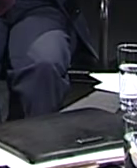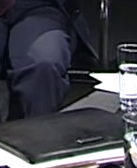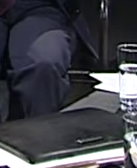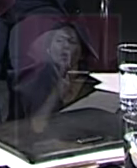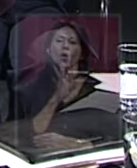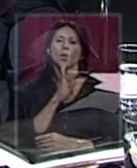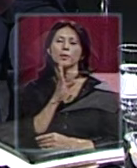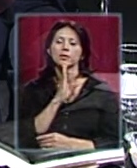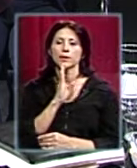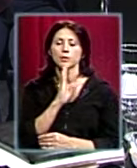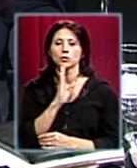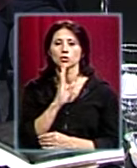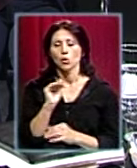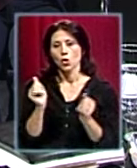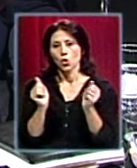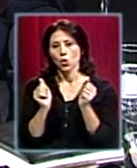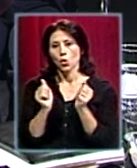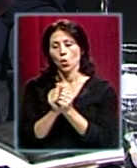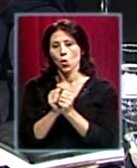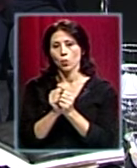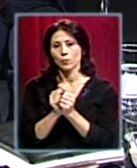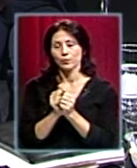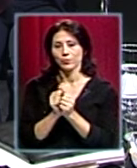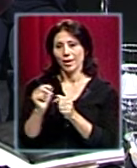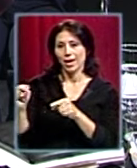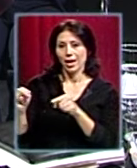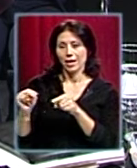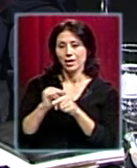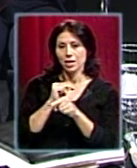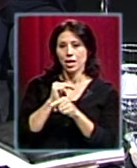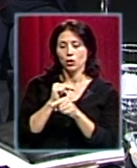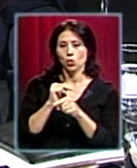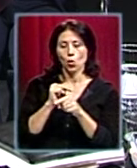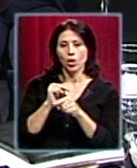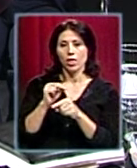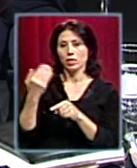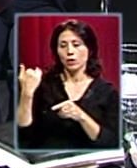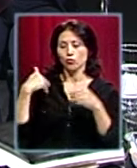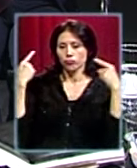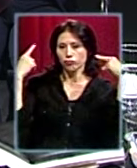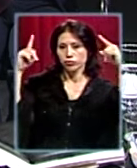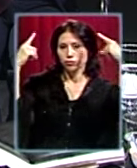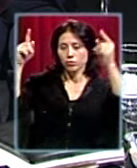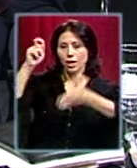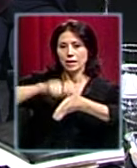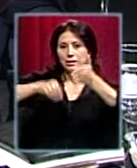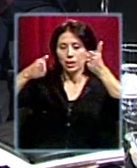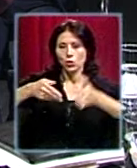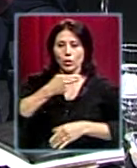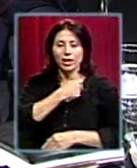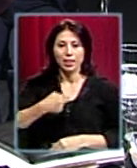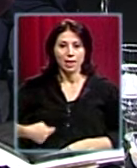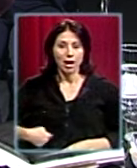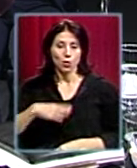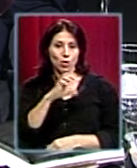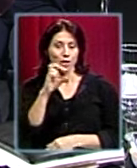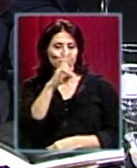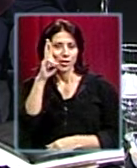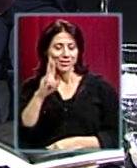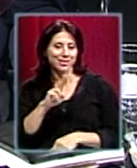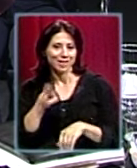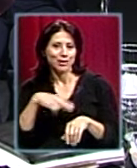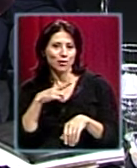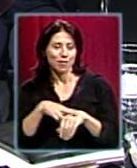Comenzábamos, amigas y amigos, con el nieto del ilustre escritor herediano y costarricense